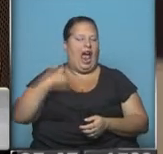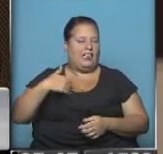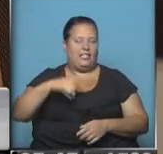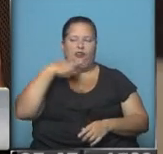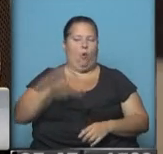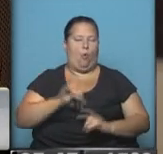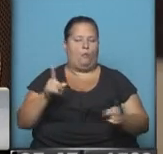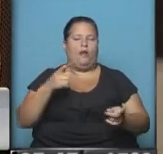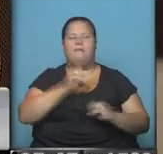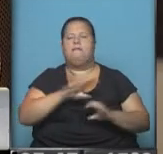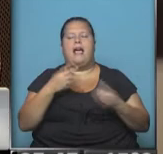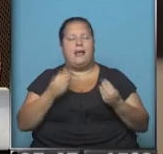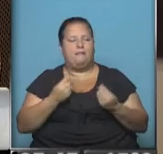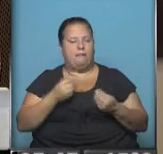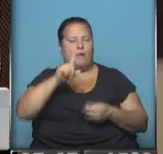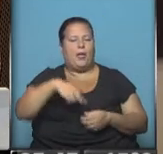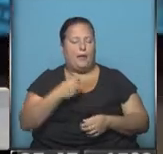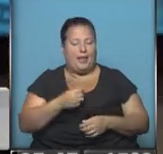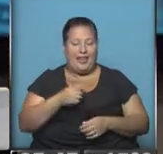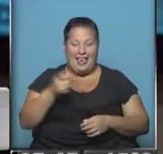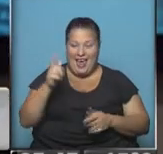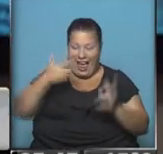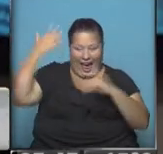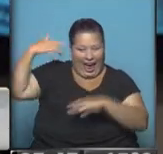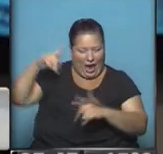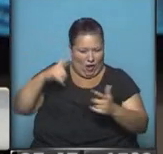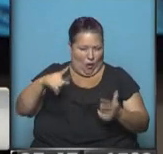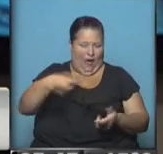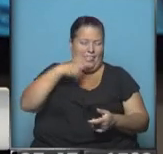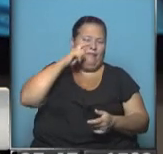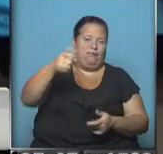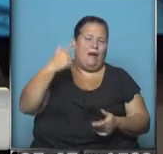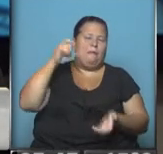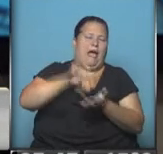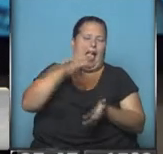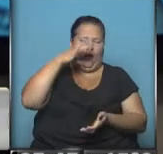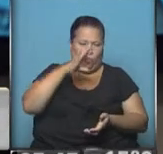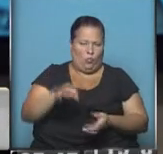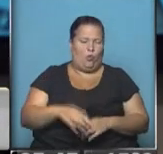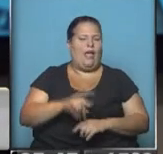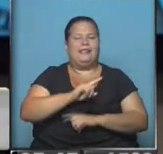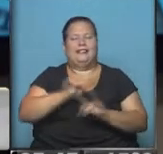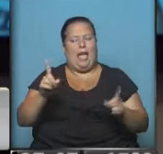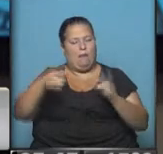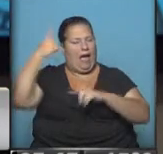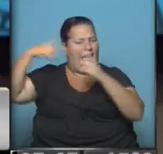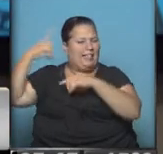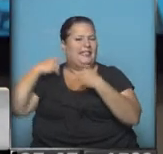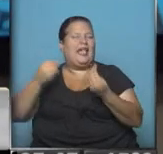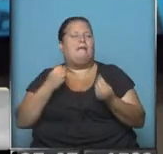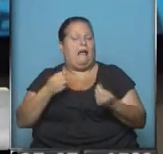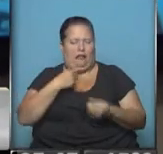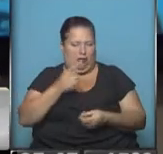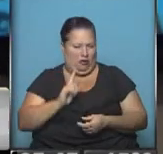a los argumentos no son válidos qué consecuencias graves así como no hay antecedentes de la declaración de desacato de un país te diría que tampoco hay antecedentes que es lo que puede pasar